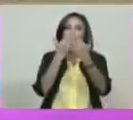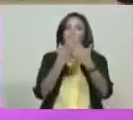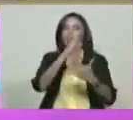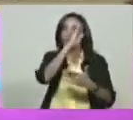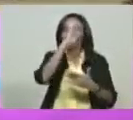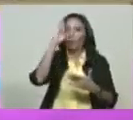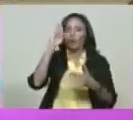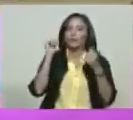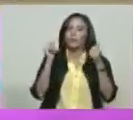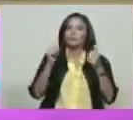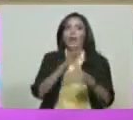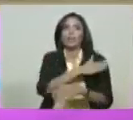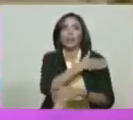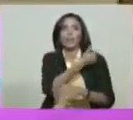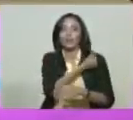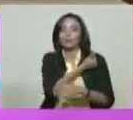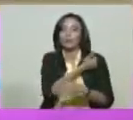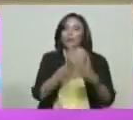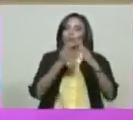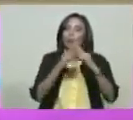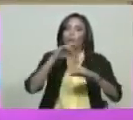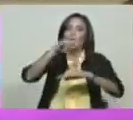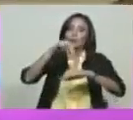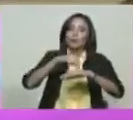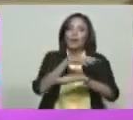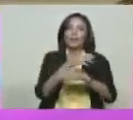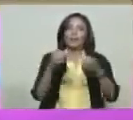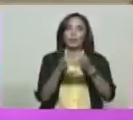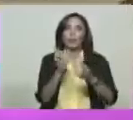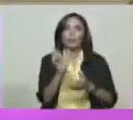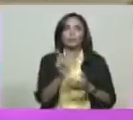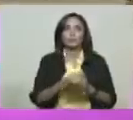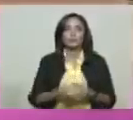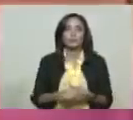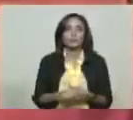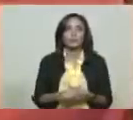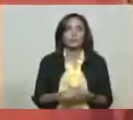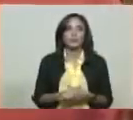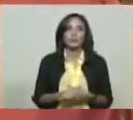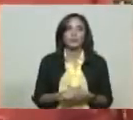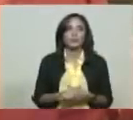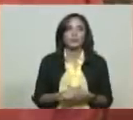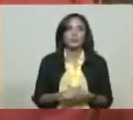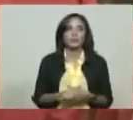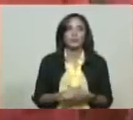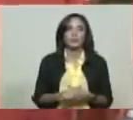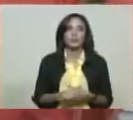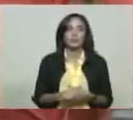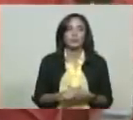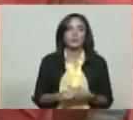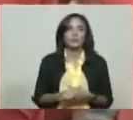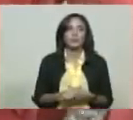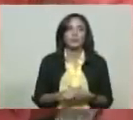mando de la Dirección Nacional del Partido Socialista Unido de Venezuela.